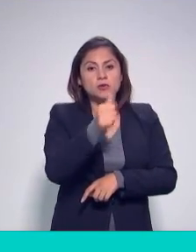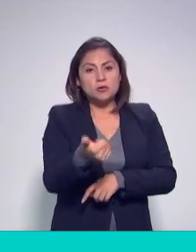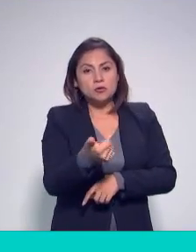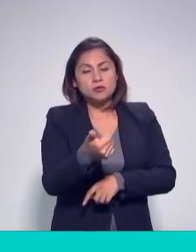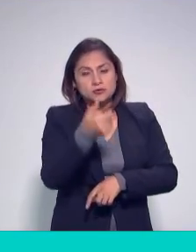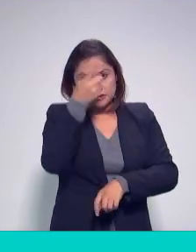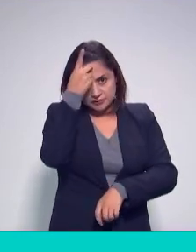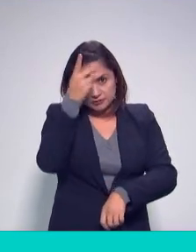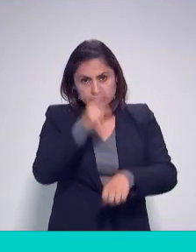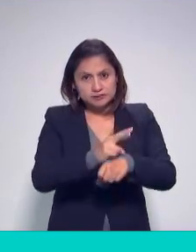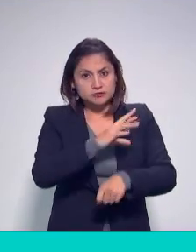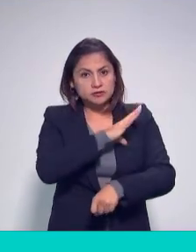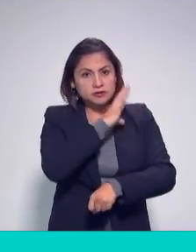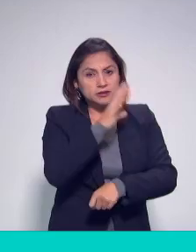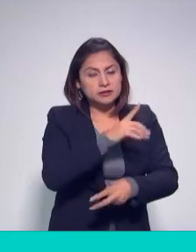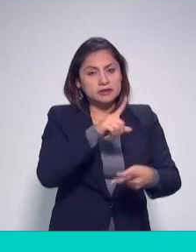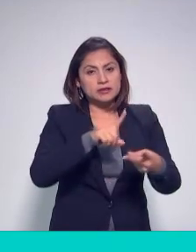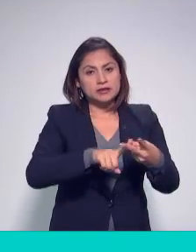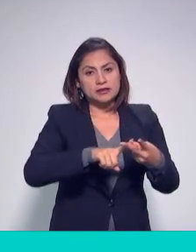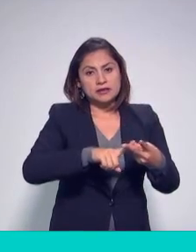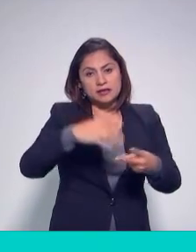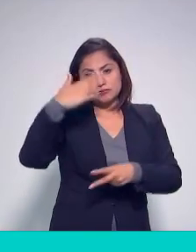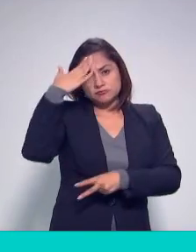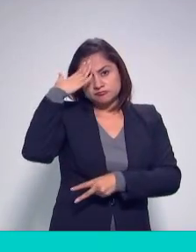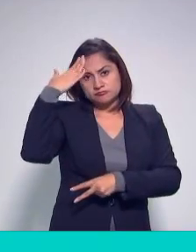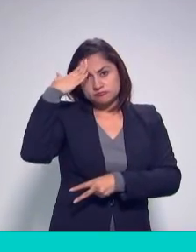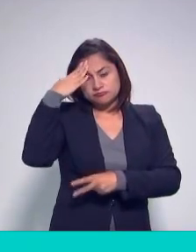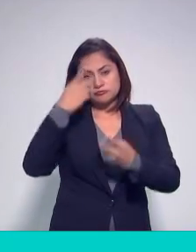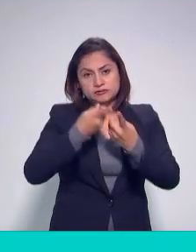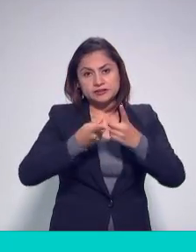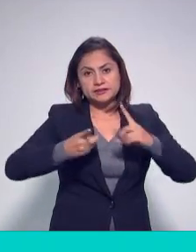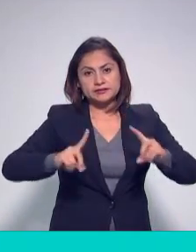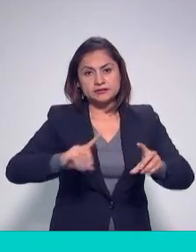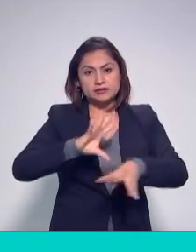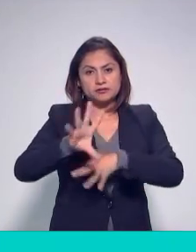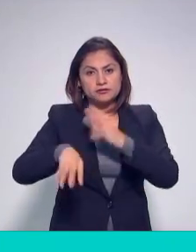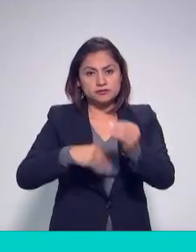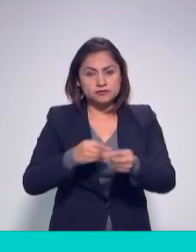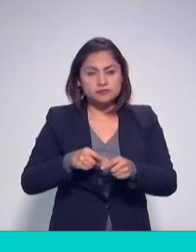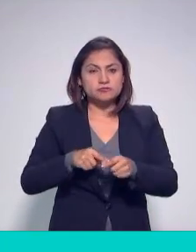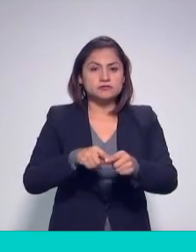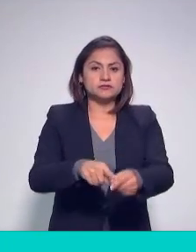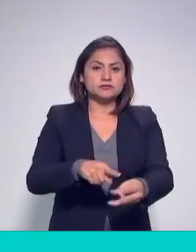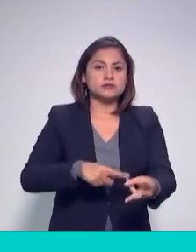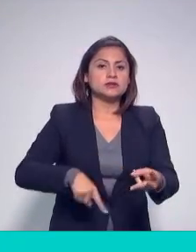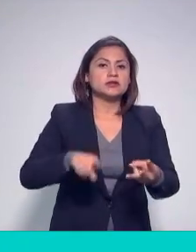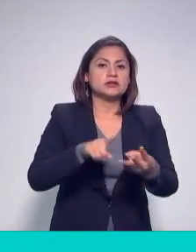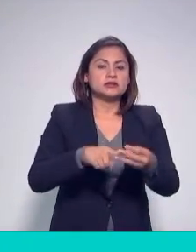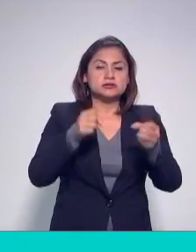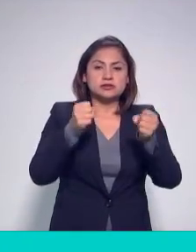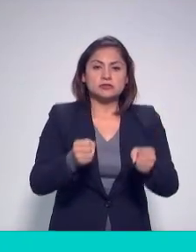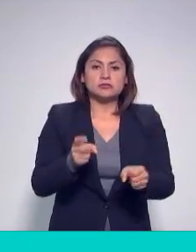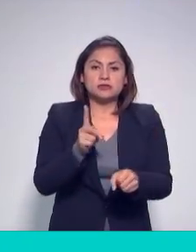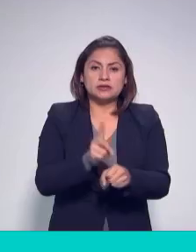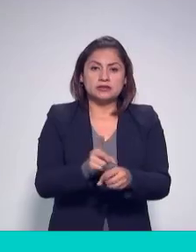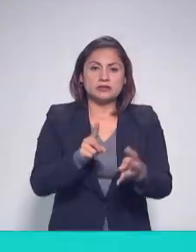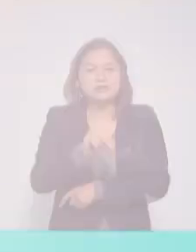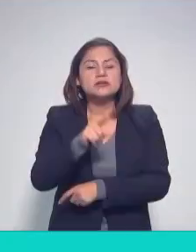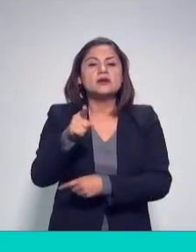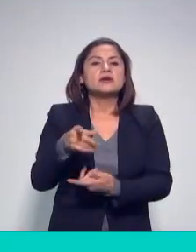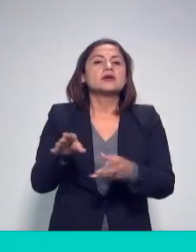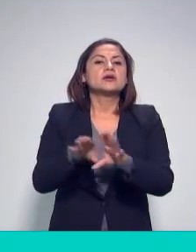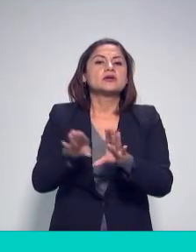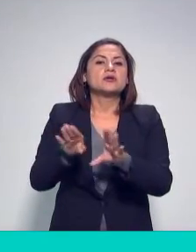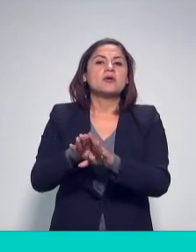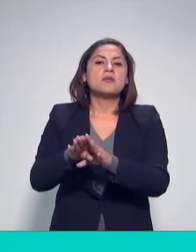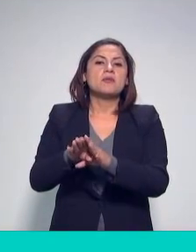General y a la Gerencia de Desarrollo Sustentable, Seguridad, Salud en el Trabajo y Protección Ambiental.